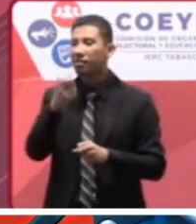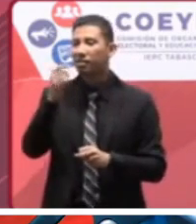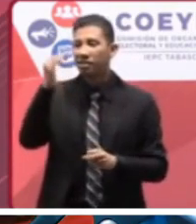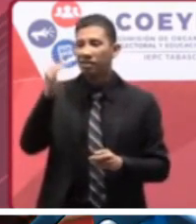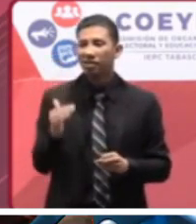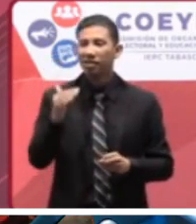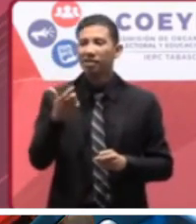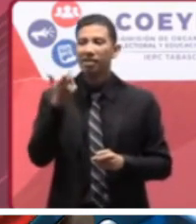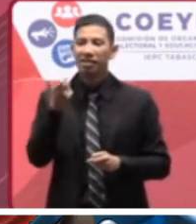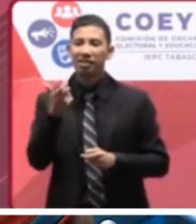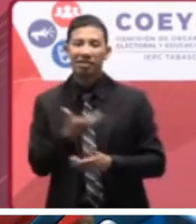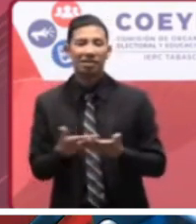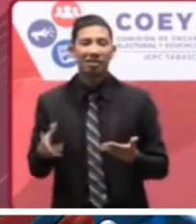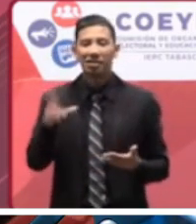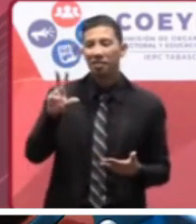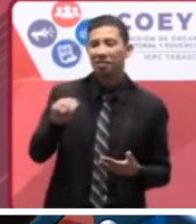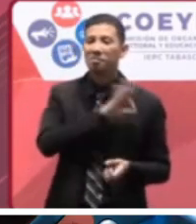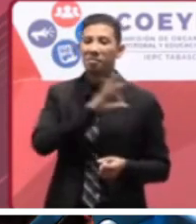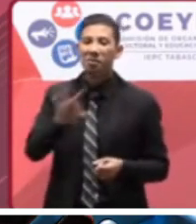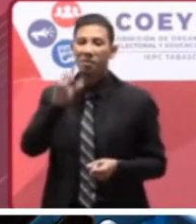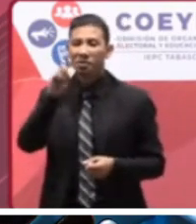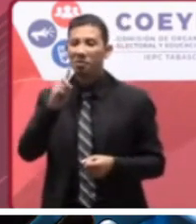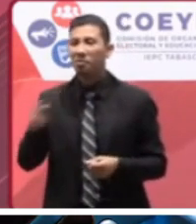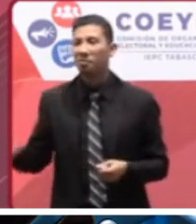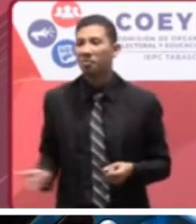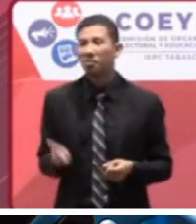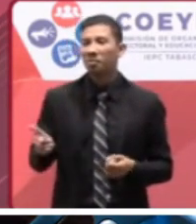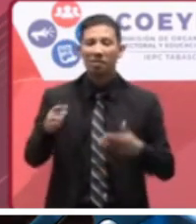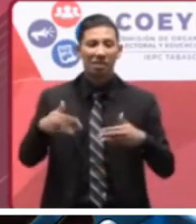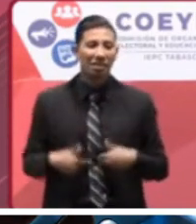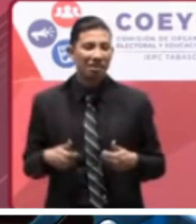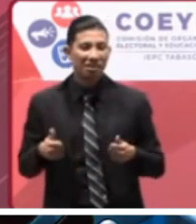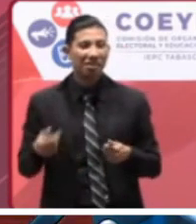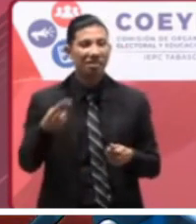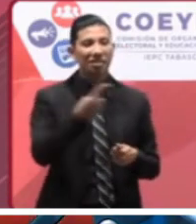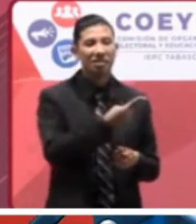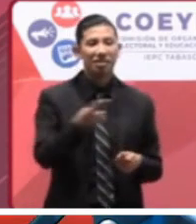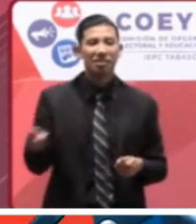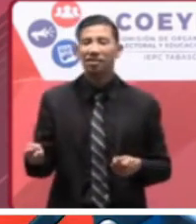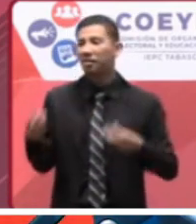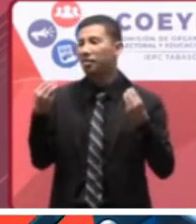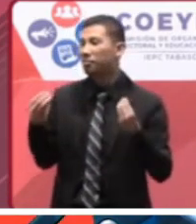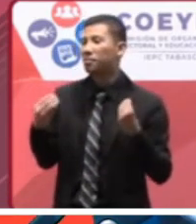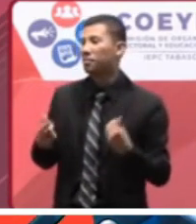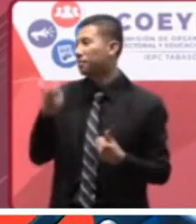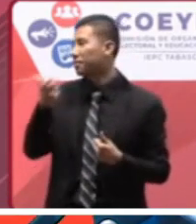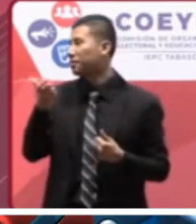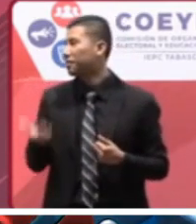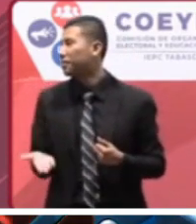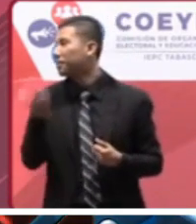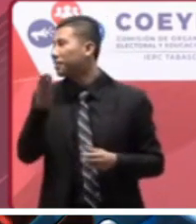salarios, porque no puede ser que haya un pueblo con tanta hambre y ustedes gozando de tantos salarios de